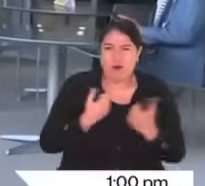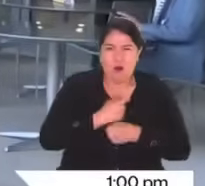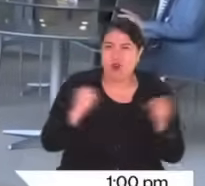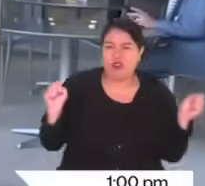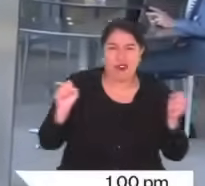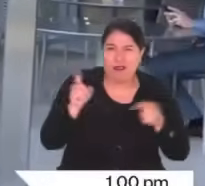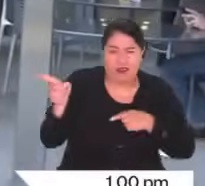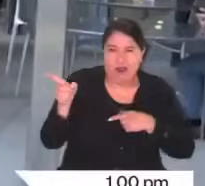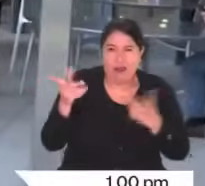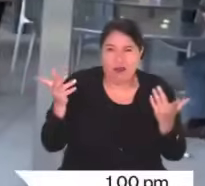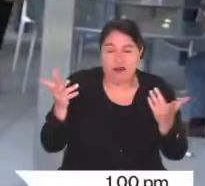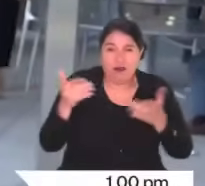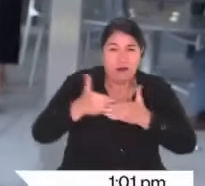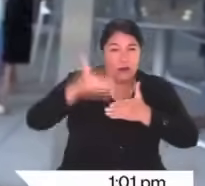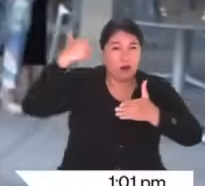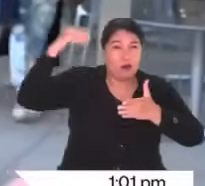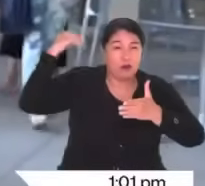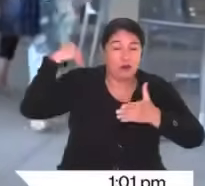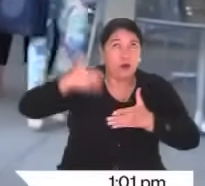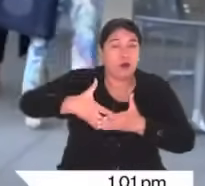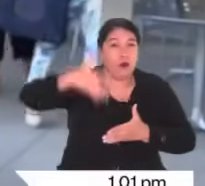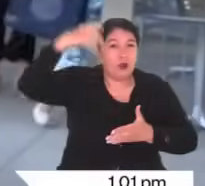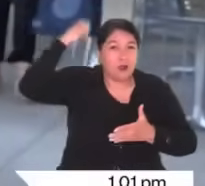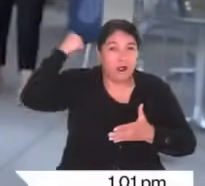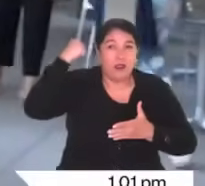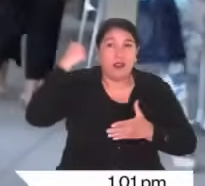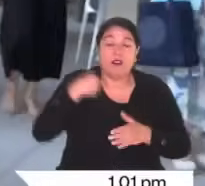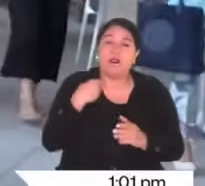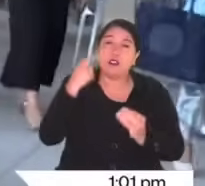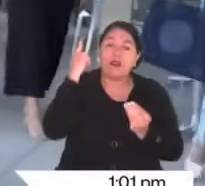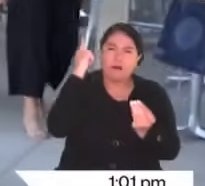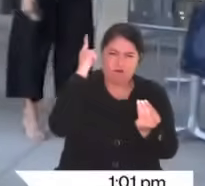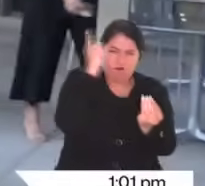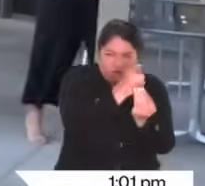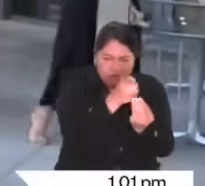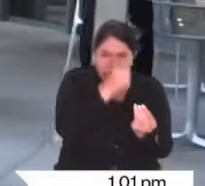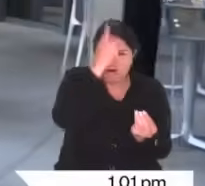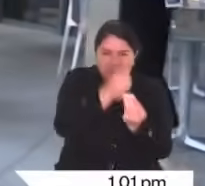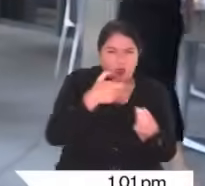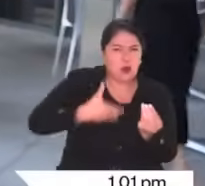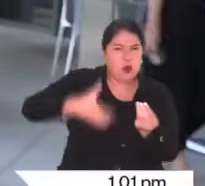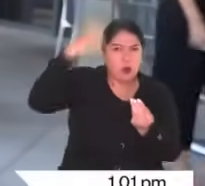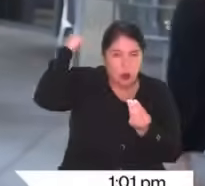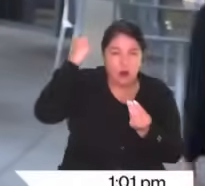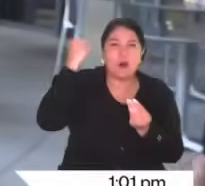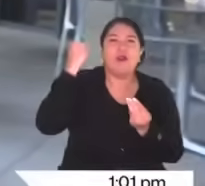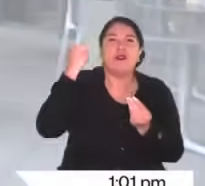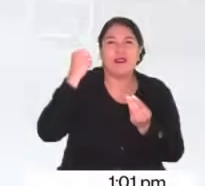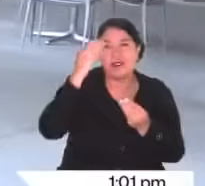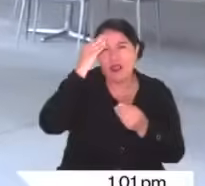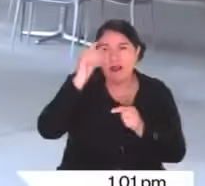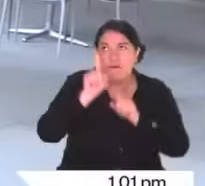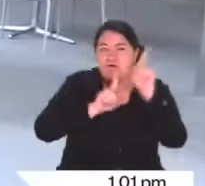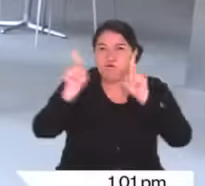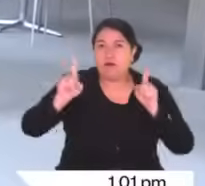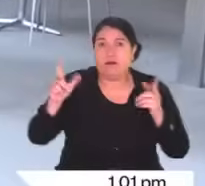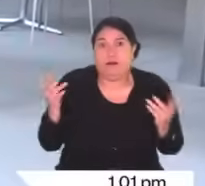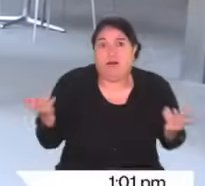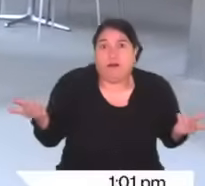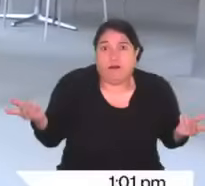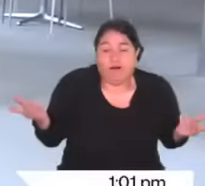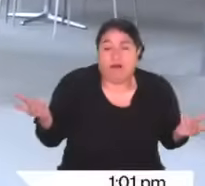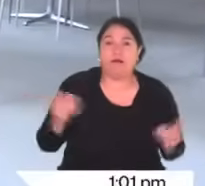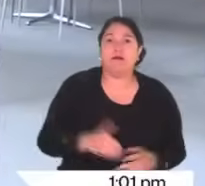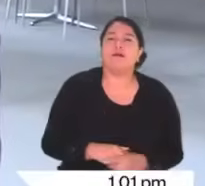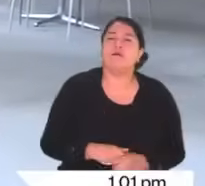veía algo así desde hace muchos años en las dictaduras o probios de lugares del Caribe Qué está pasando con el tema de